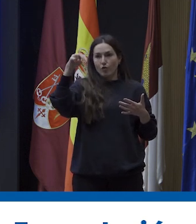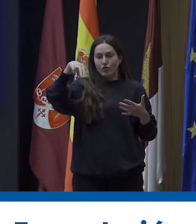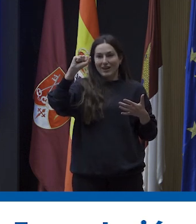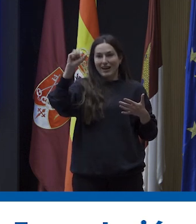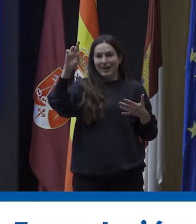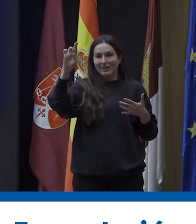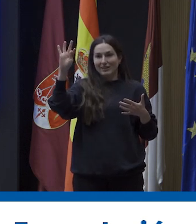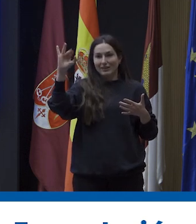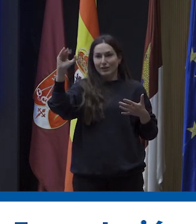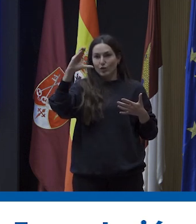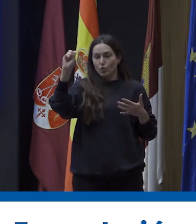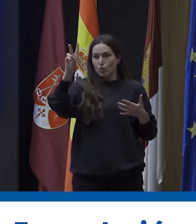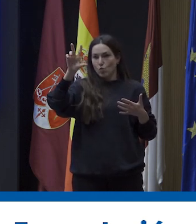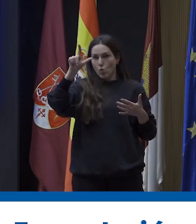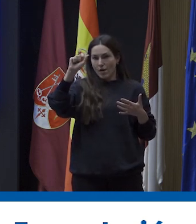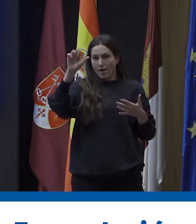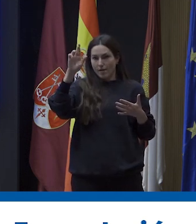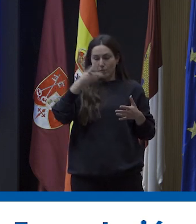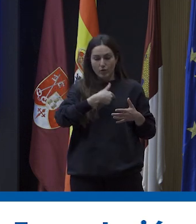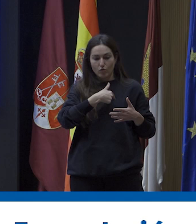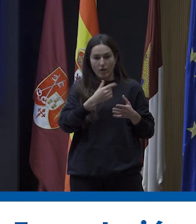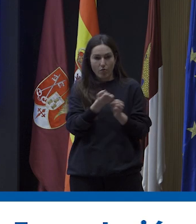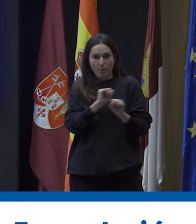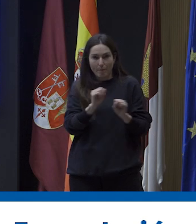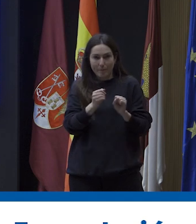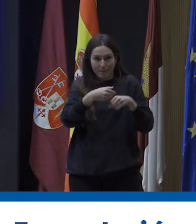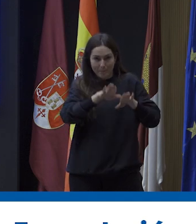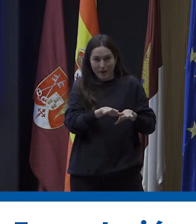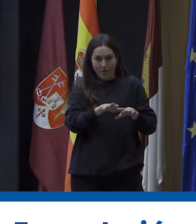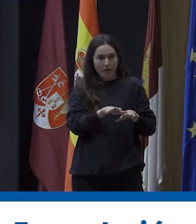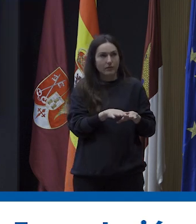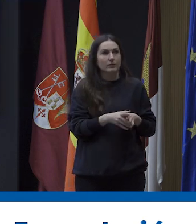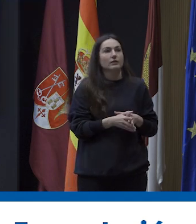en lo que se suele producir la muerte súbita en los síndromes coronarios agudos.